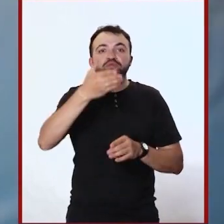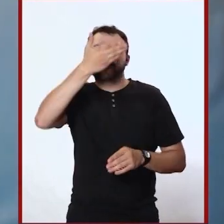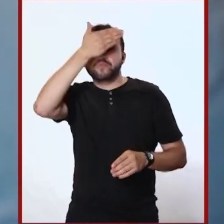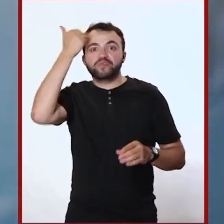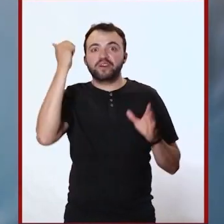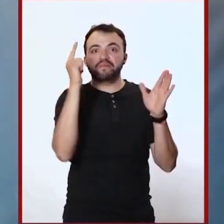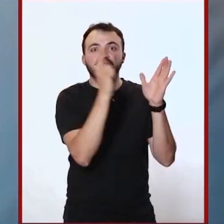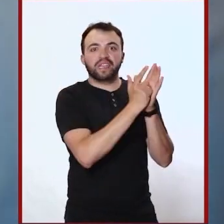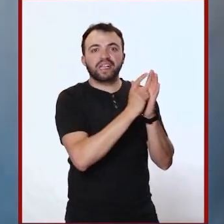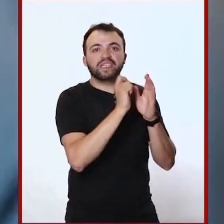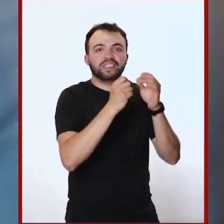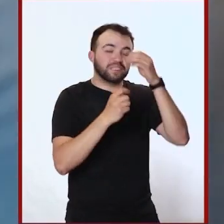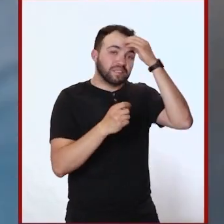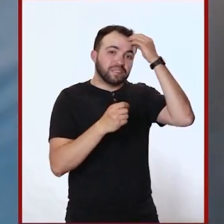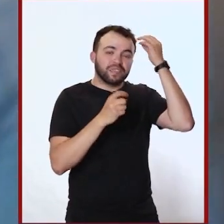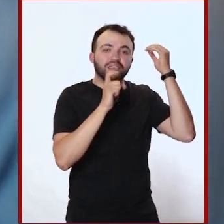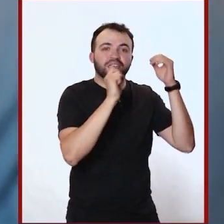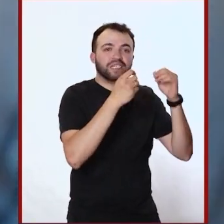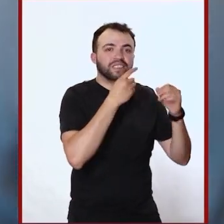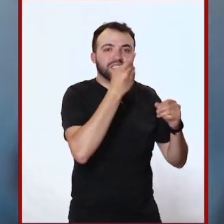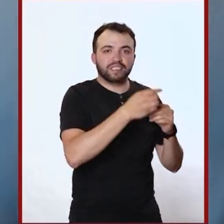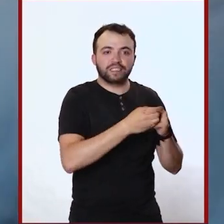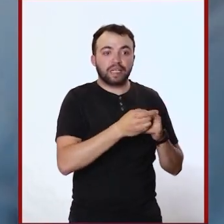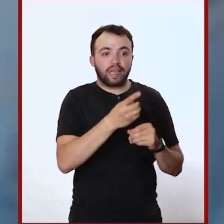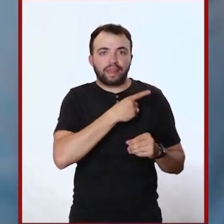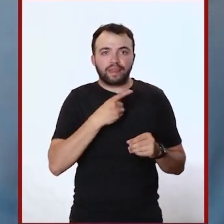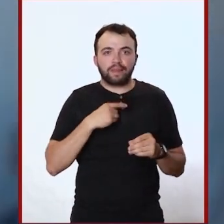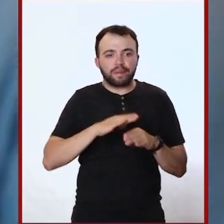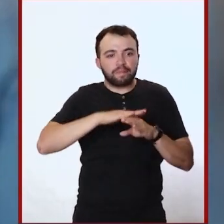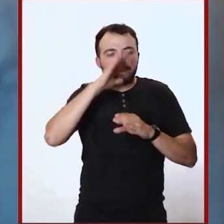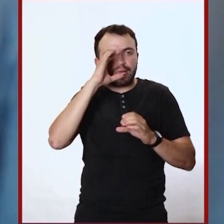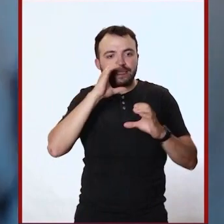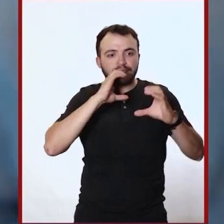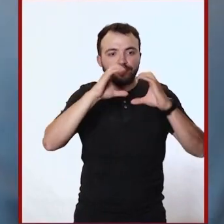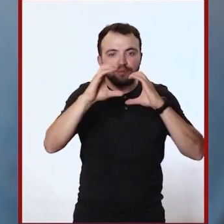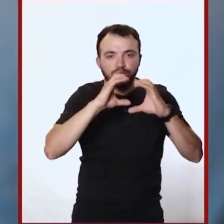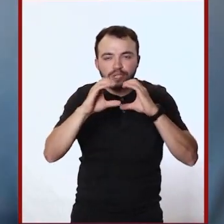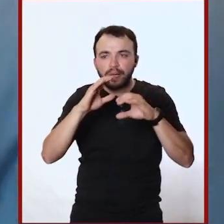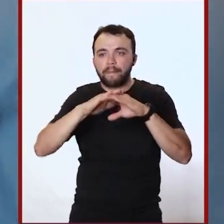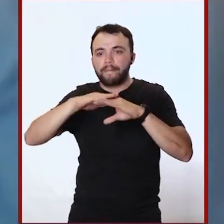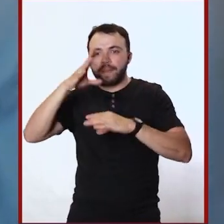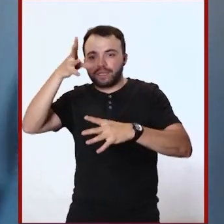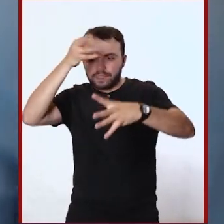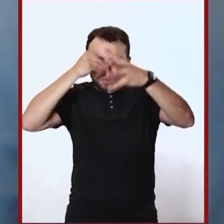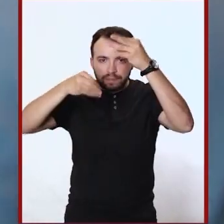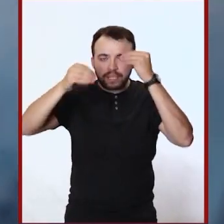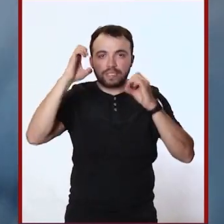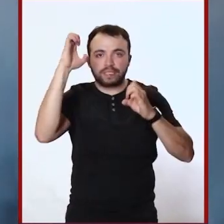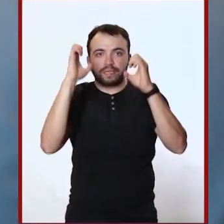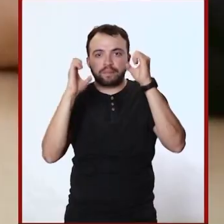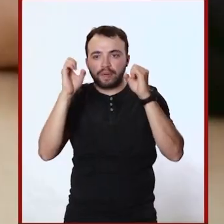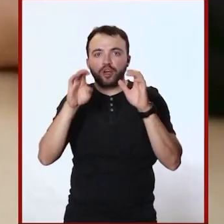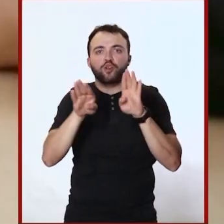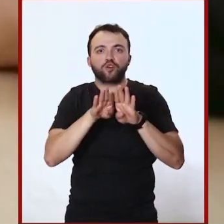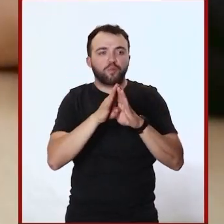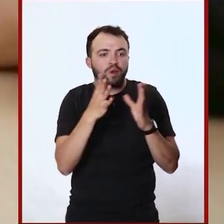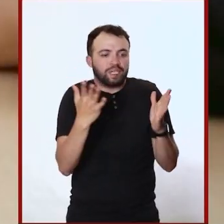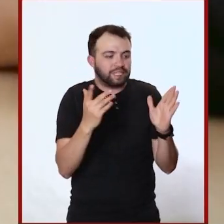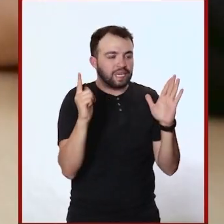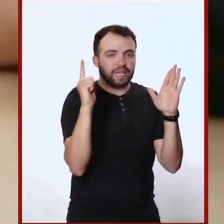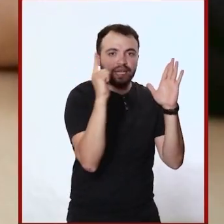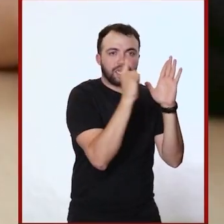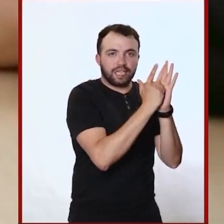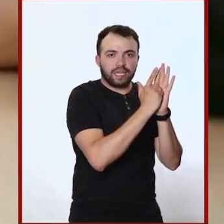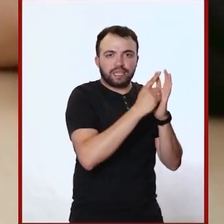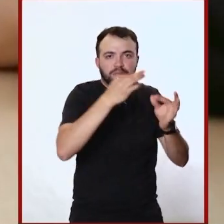ser más comunicados, que deberían de tener acceso a mayor información específica de cómo hacer